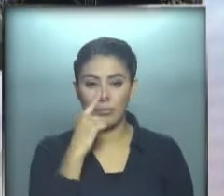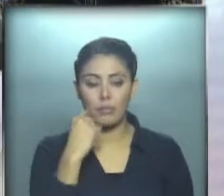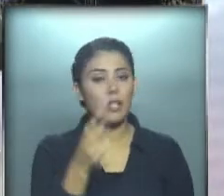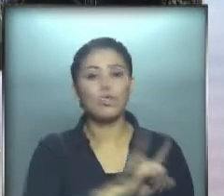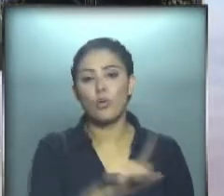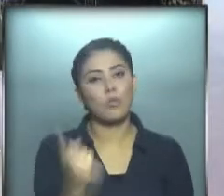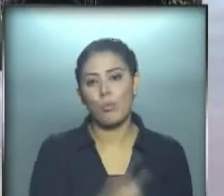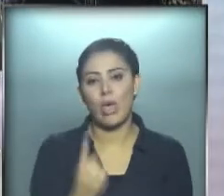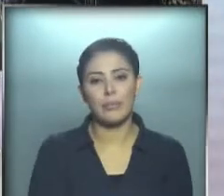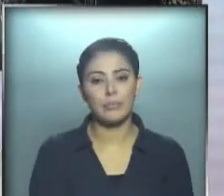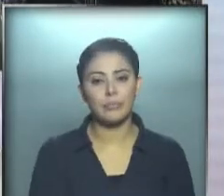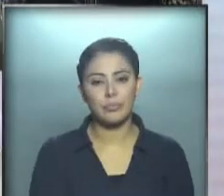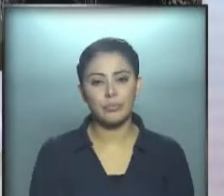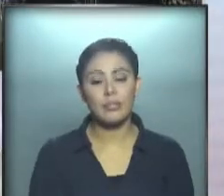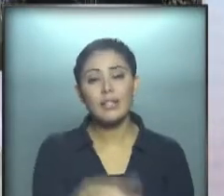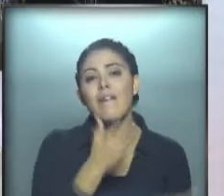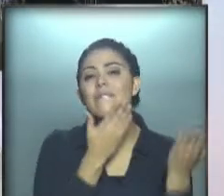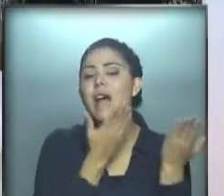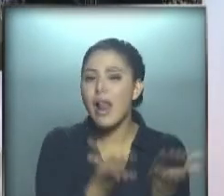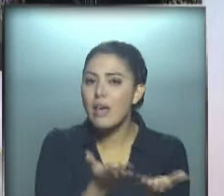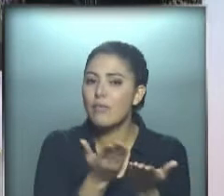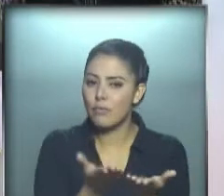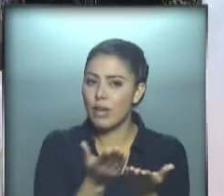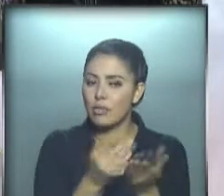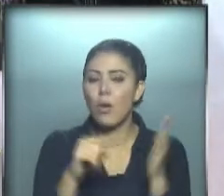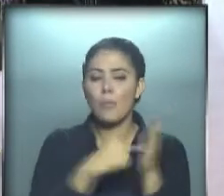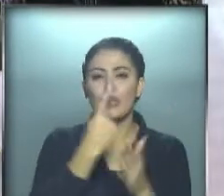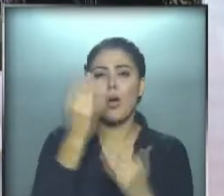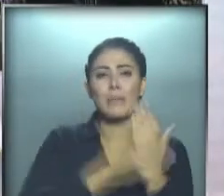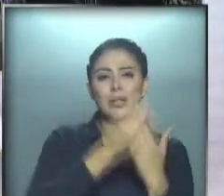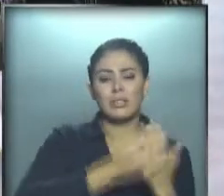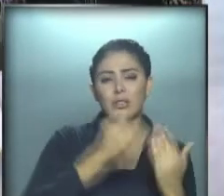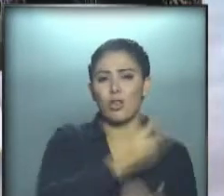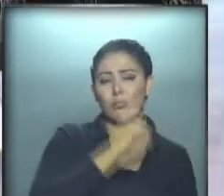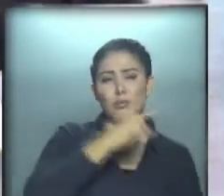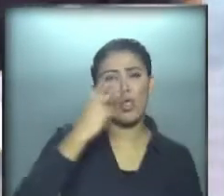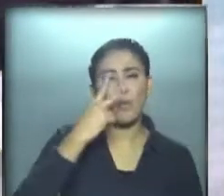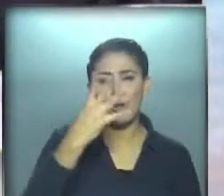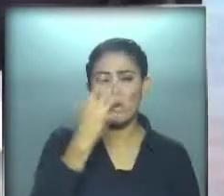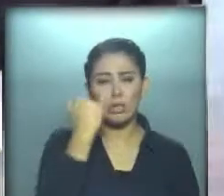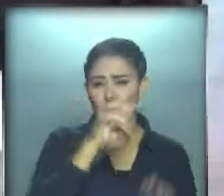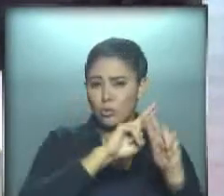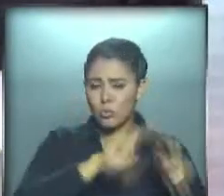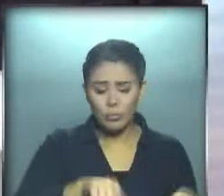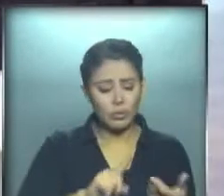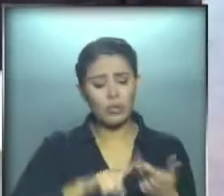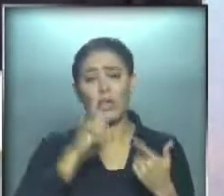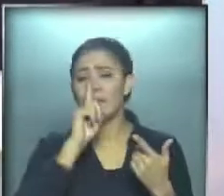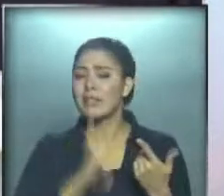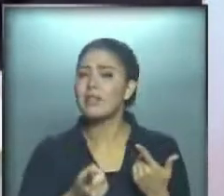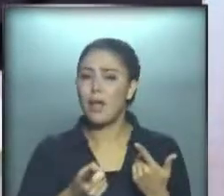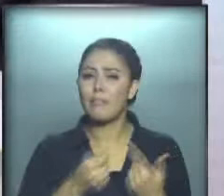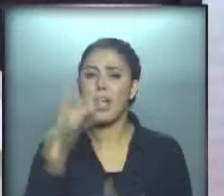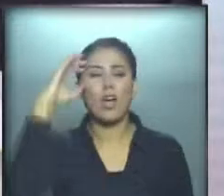No podría. Ya este es un privilegio, como decía antes, fue derogado tanto por el Ministerio Público Fiscal en el 2004 como derogado también por la